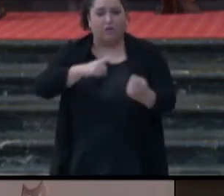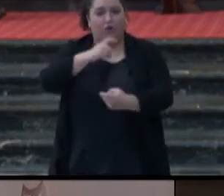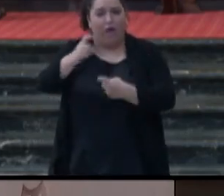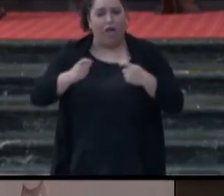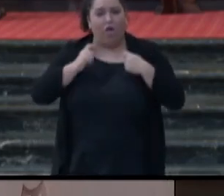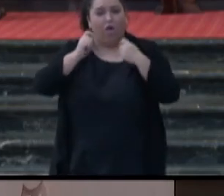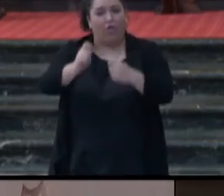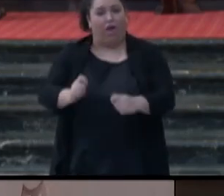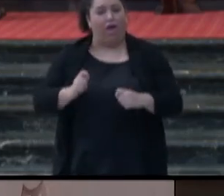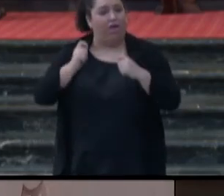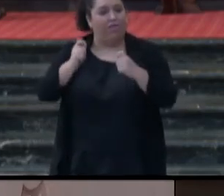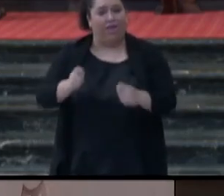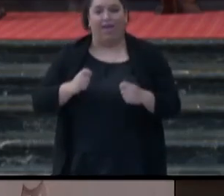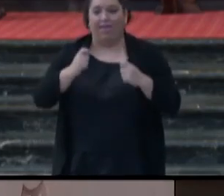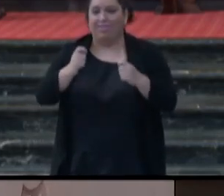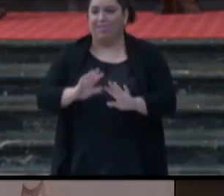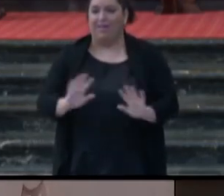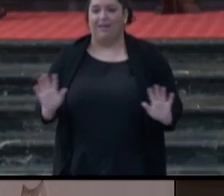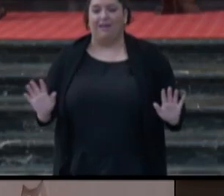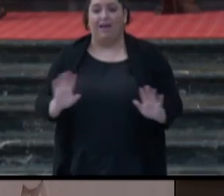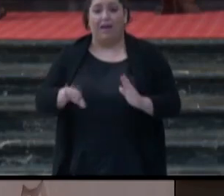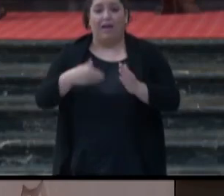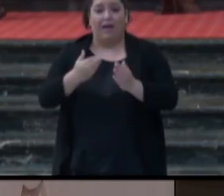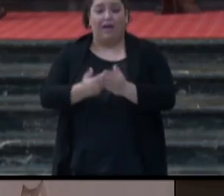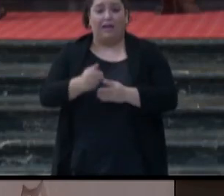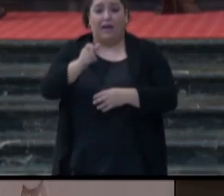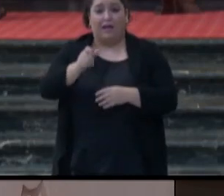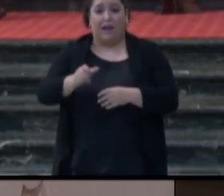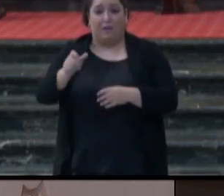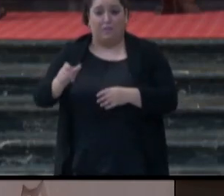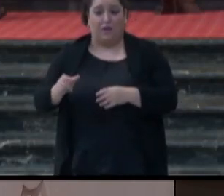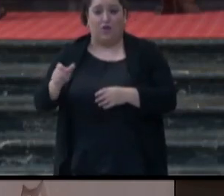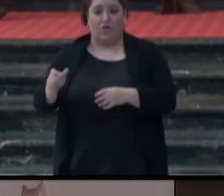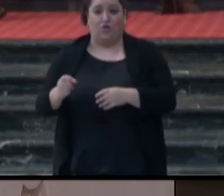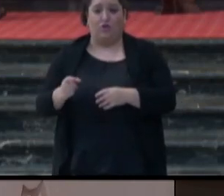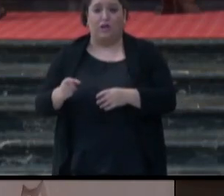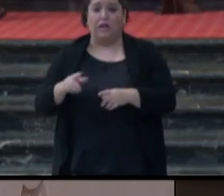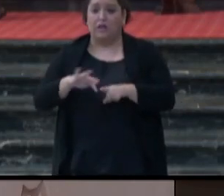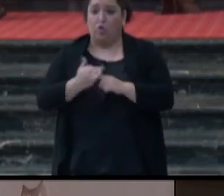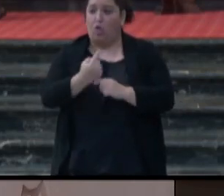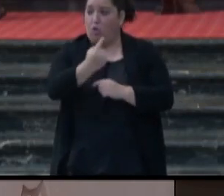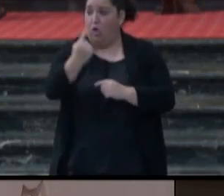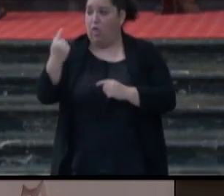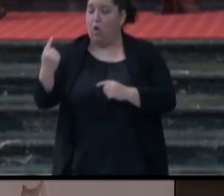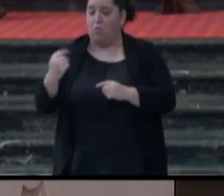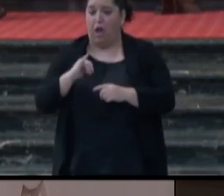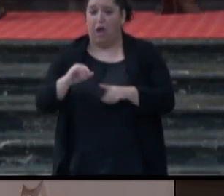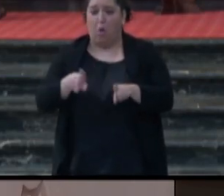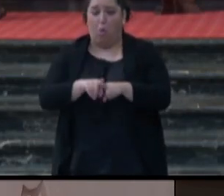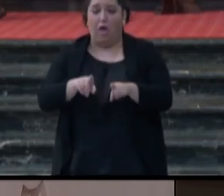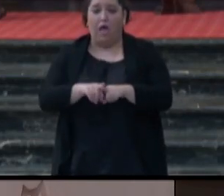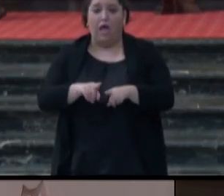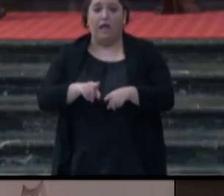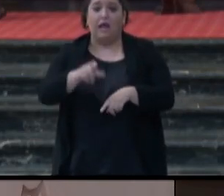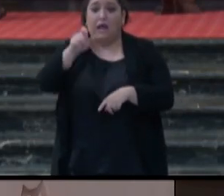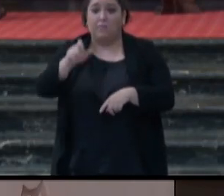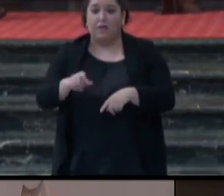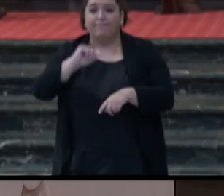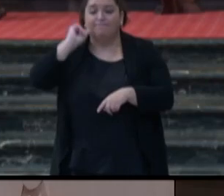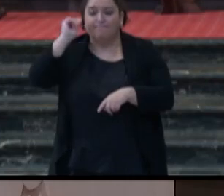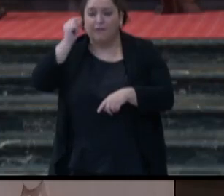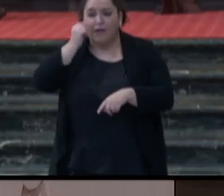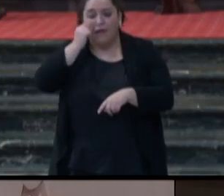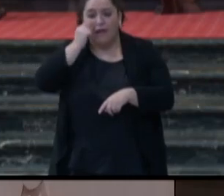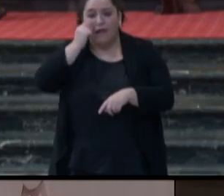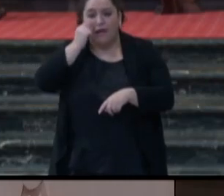y otro hasta que la persona y esto nos ha pasado a cada uno hasta que la persona se da cuenta